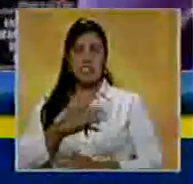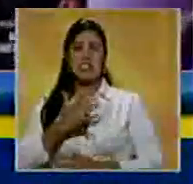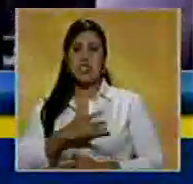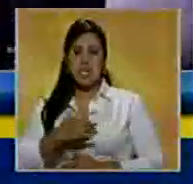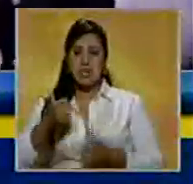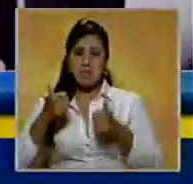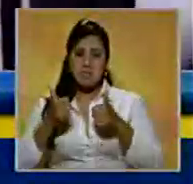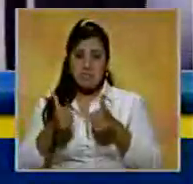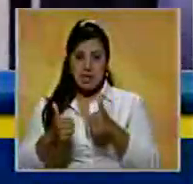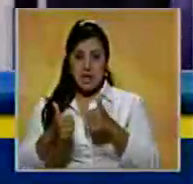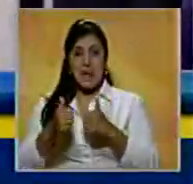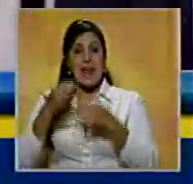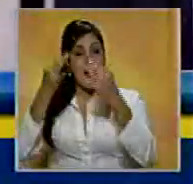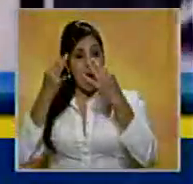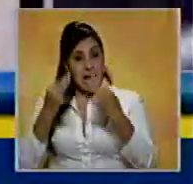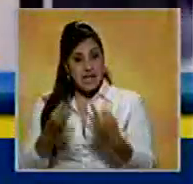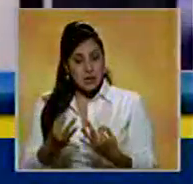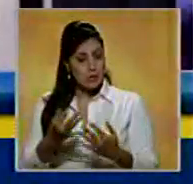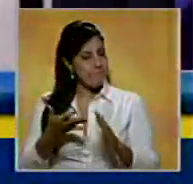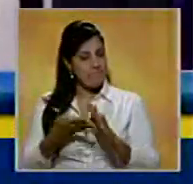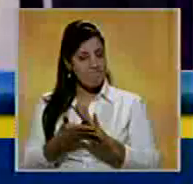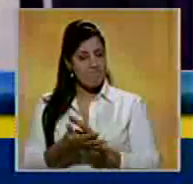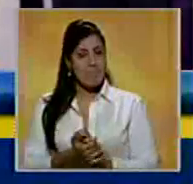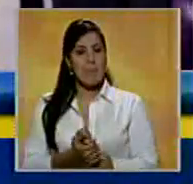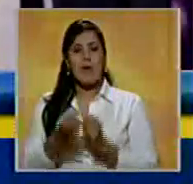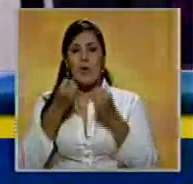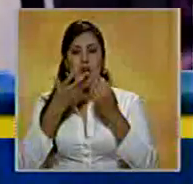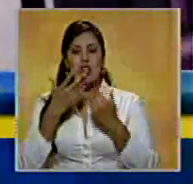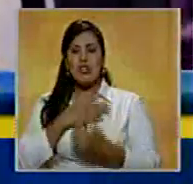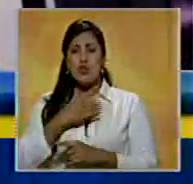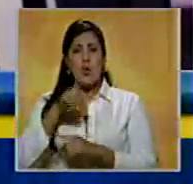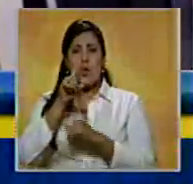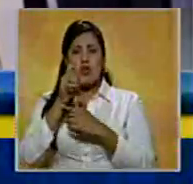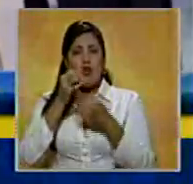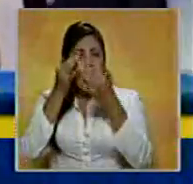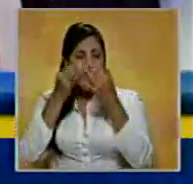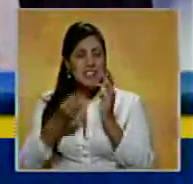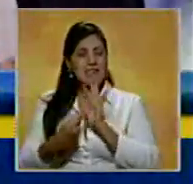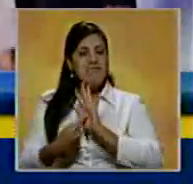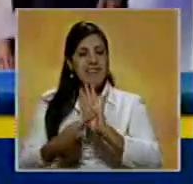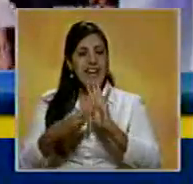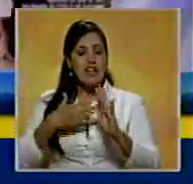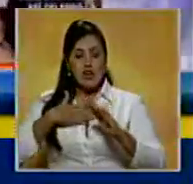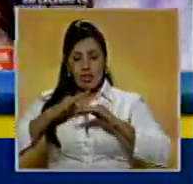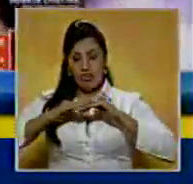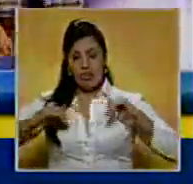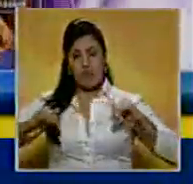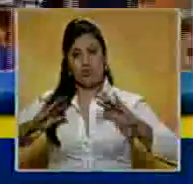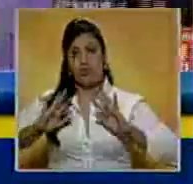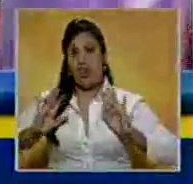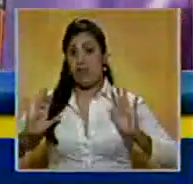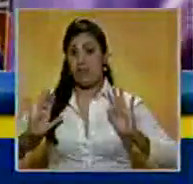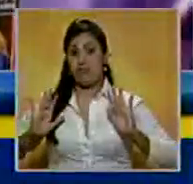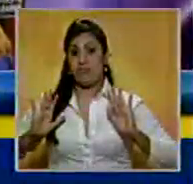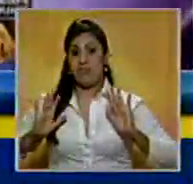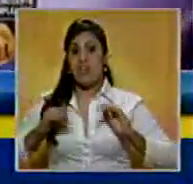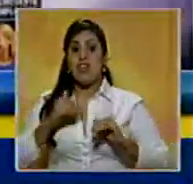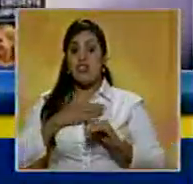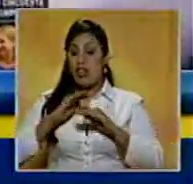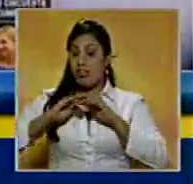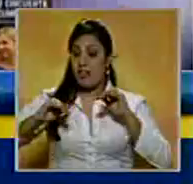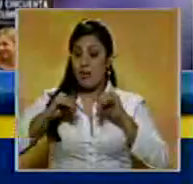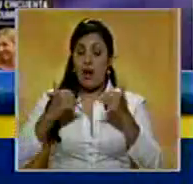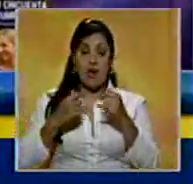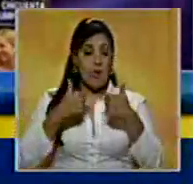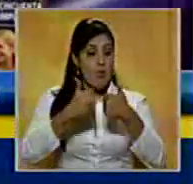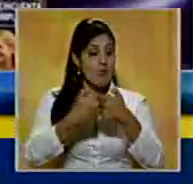situación sentimental al asegurar lo siguiente: lo único que le confirmo es que estoy separado. Digo simplemente que estoy